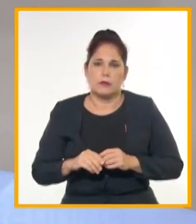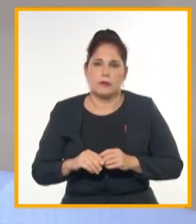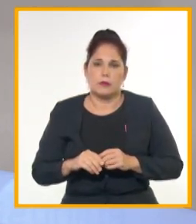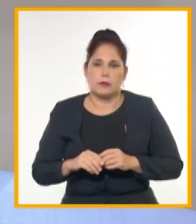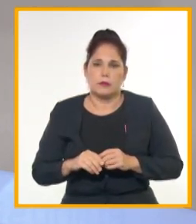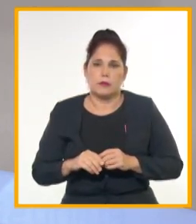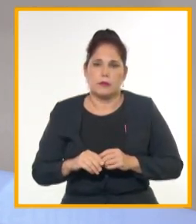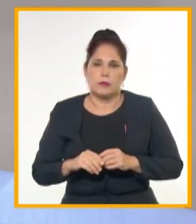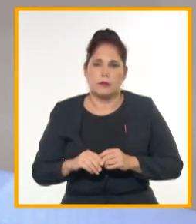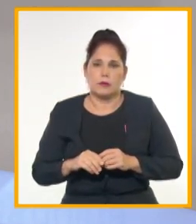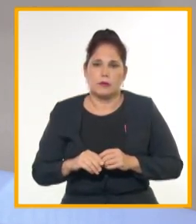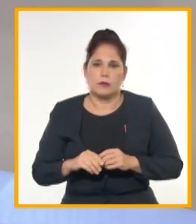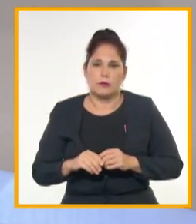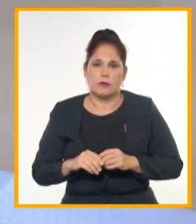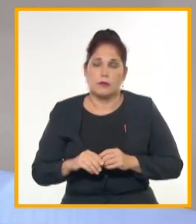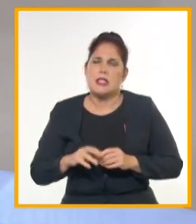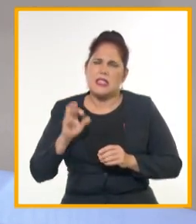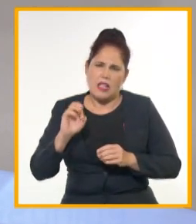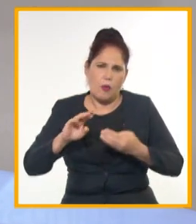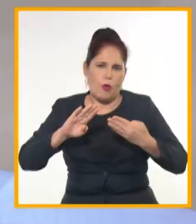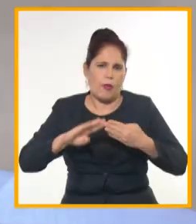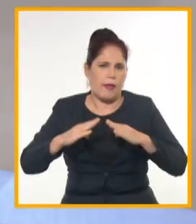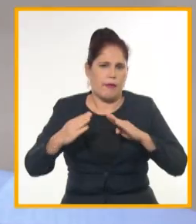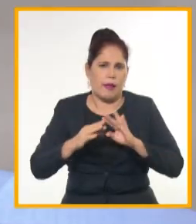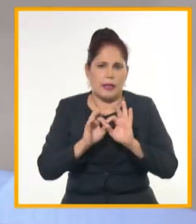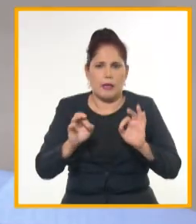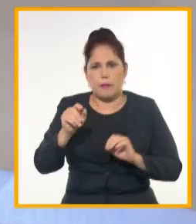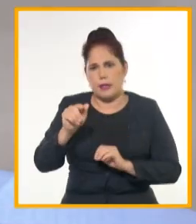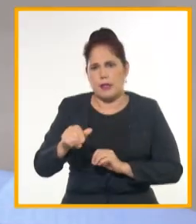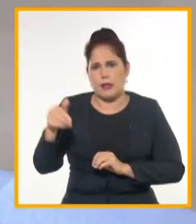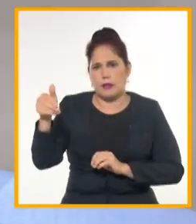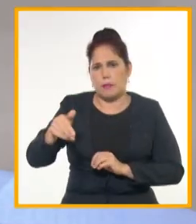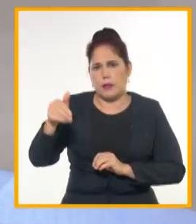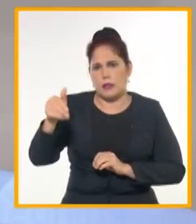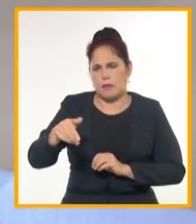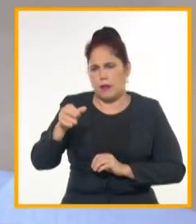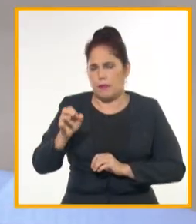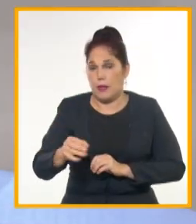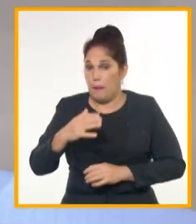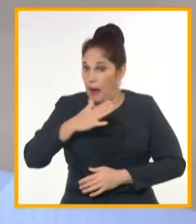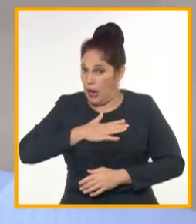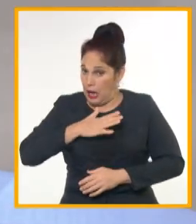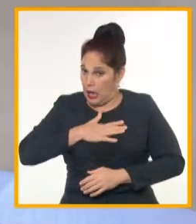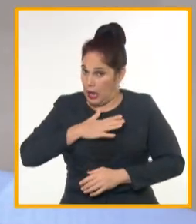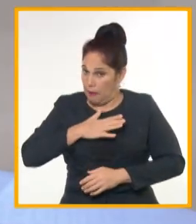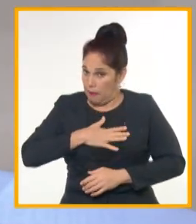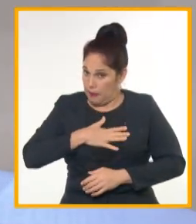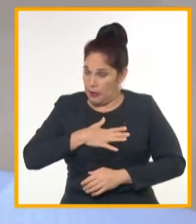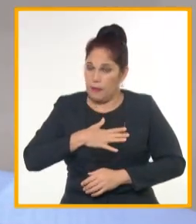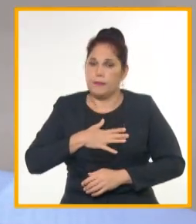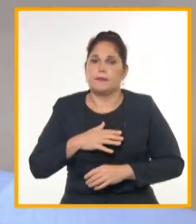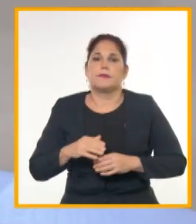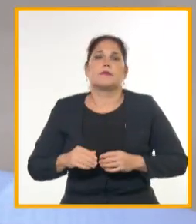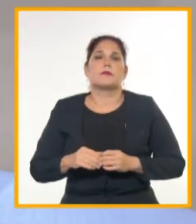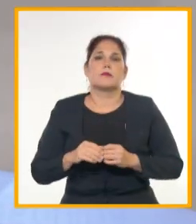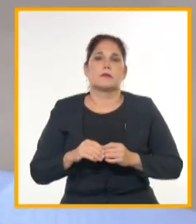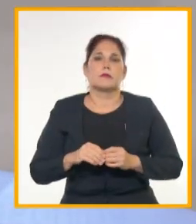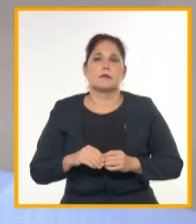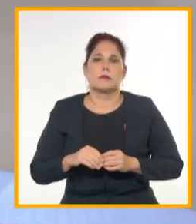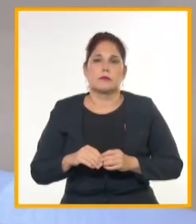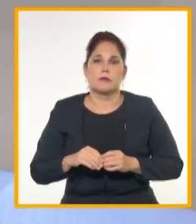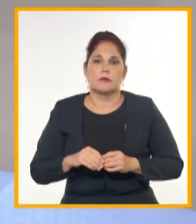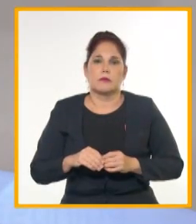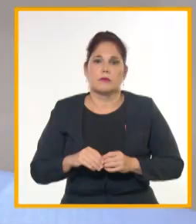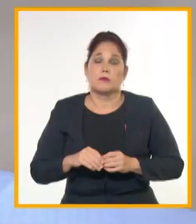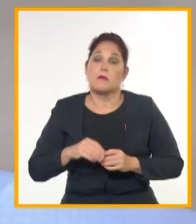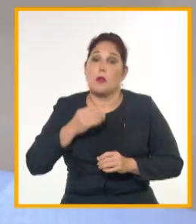tratar, va a haber debates, especialistas, va a haber de todo. Y repito, para mí estamos en el final del primer inning, en un juego que puede